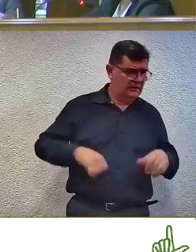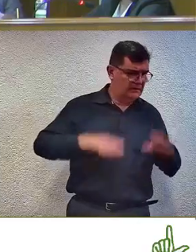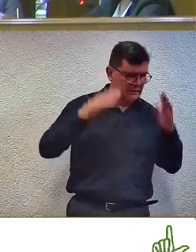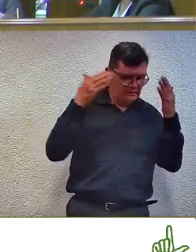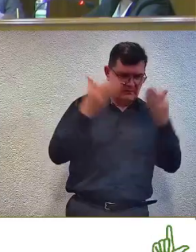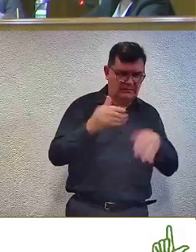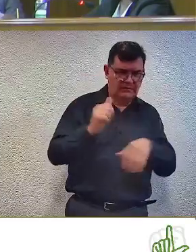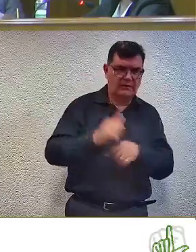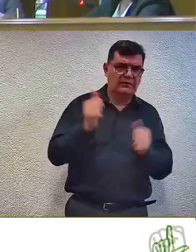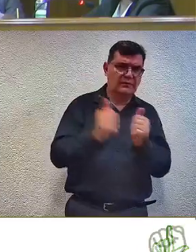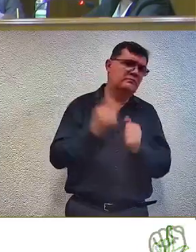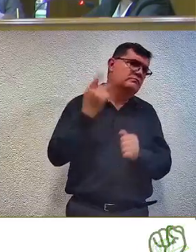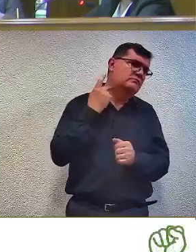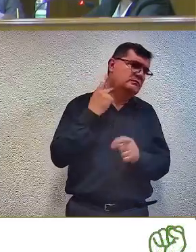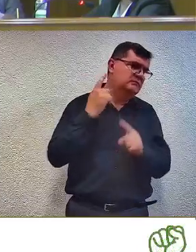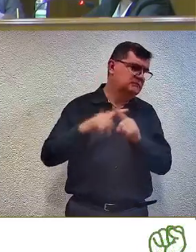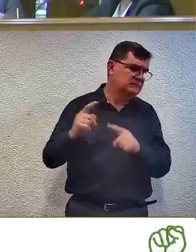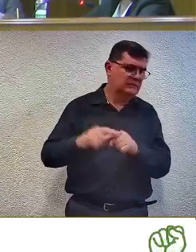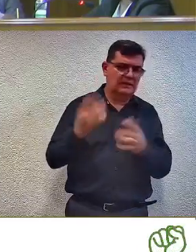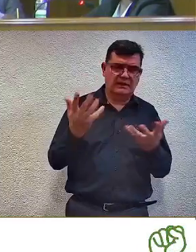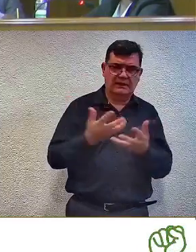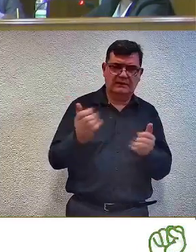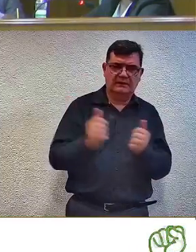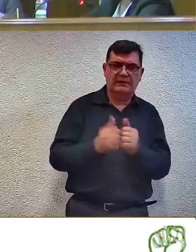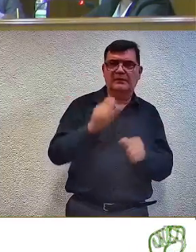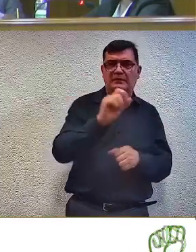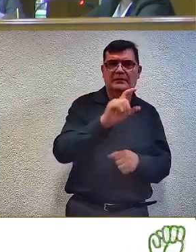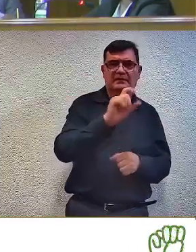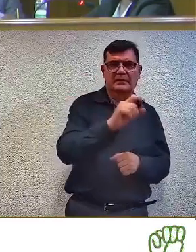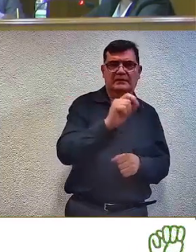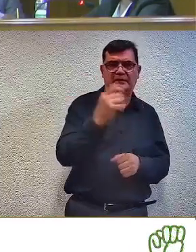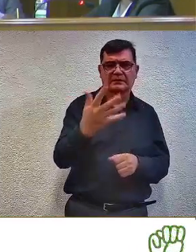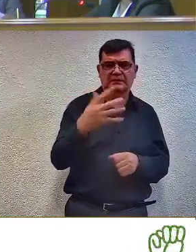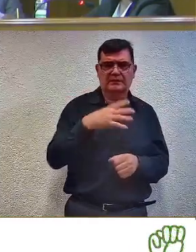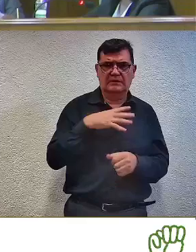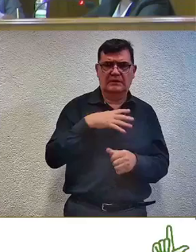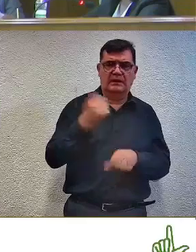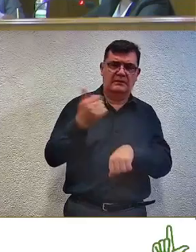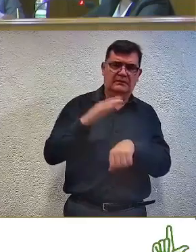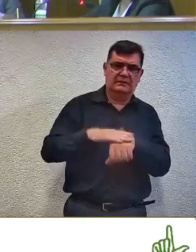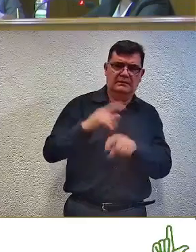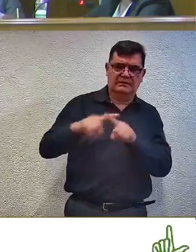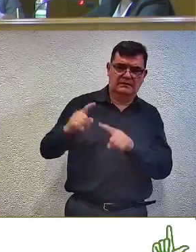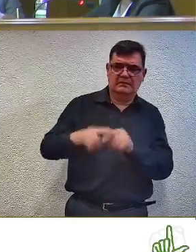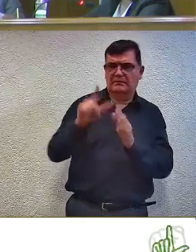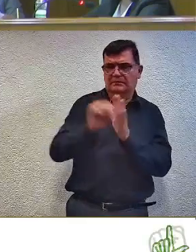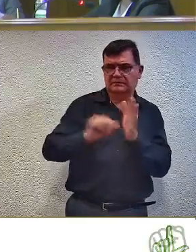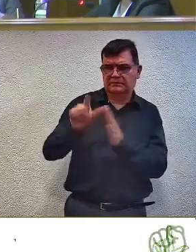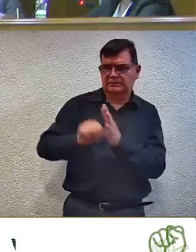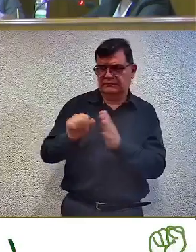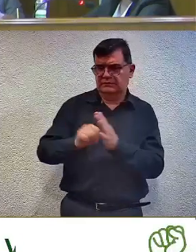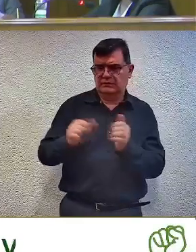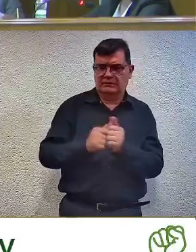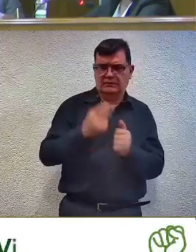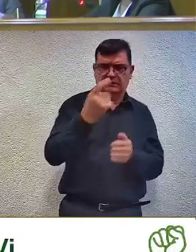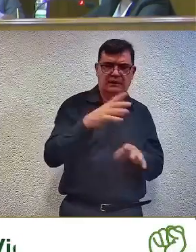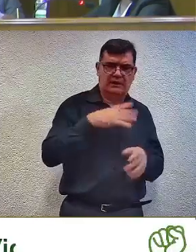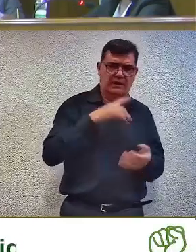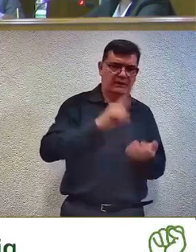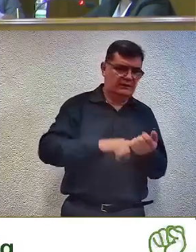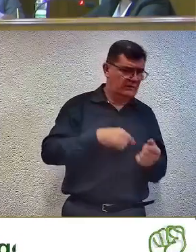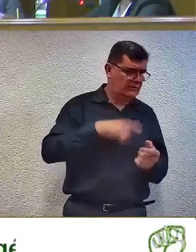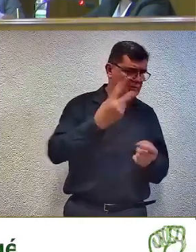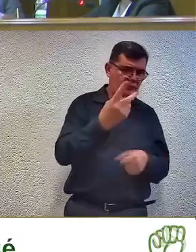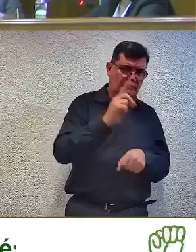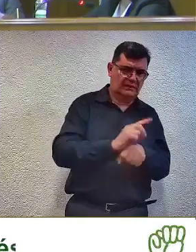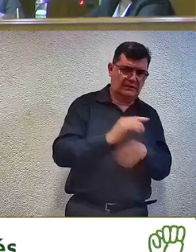de los partidos políticos para el ejercicio 2025 serán ministrados de forma mensual por ese Instituto Electoral dentro de los 2